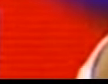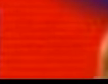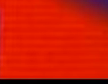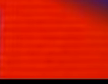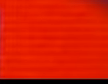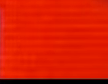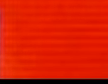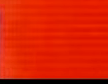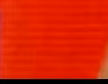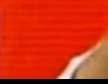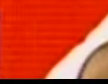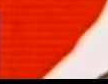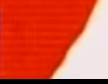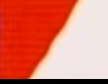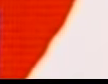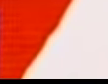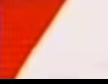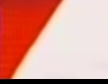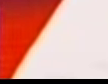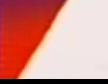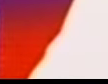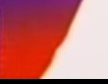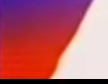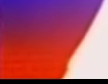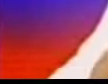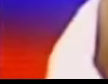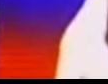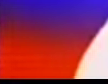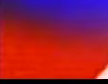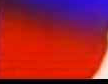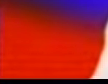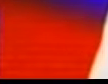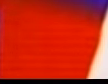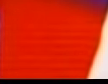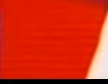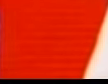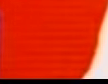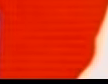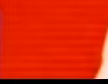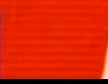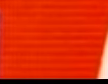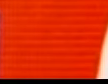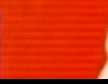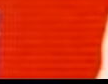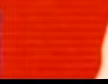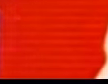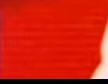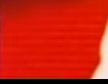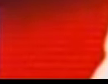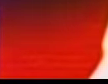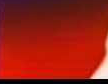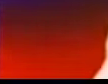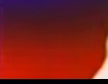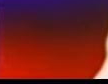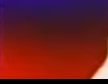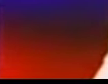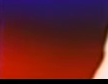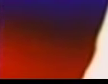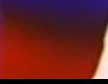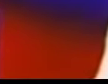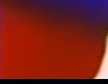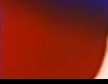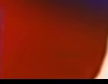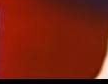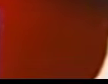la apreciación del dólar. Pero el próximo año estamos haciendo todos los preparativos, los estudios, para que allá donde se pueda comprar carro eléctrico,